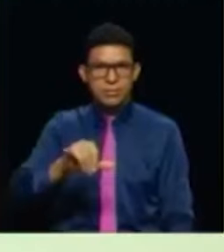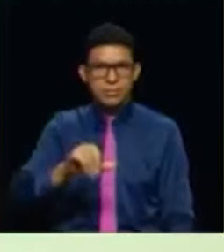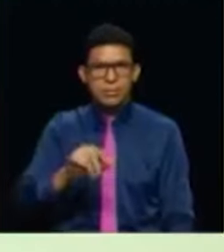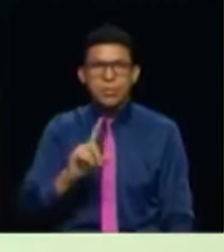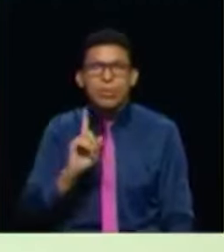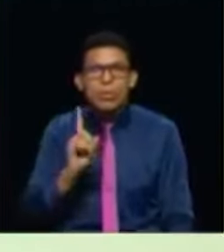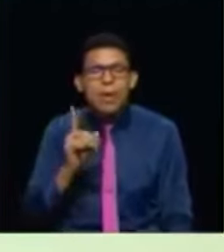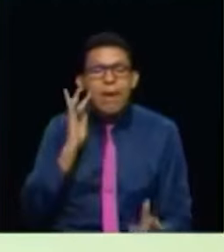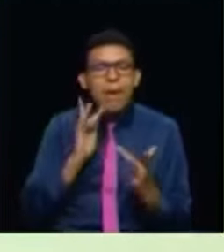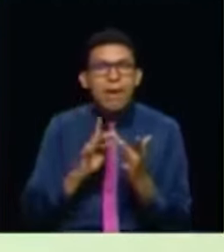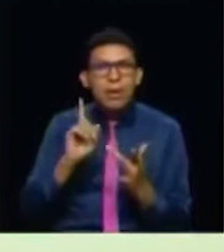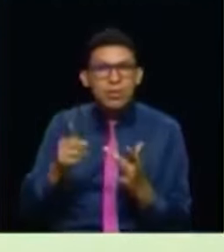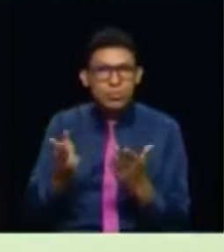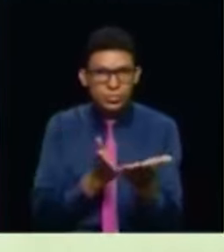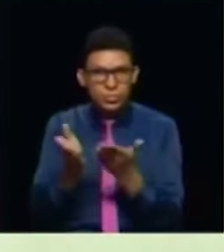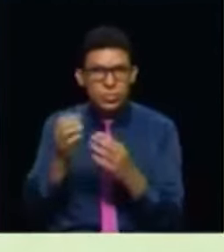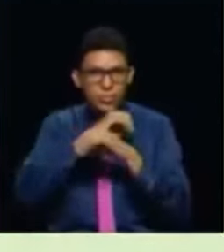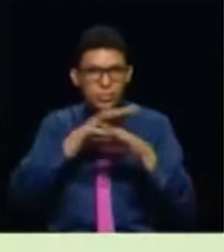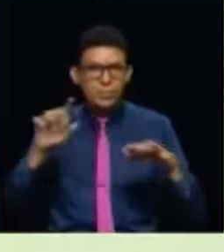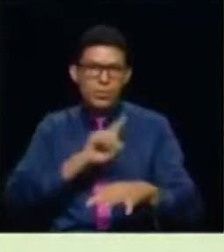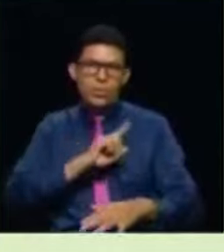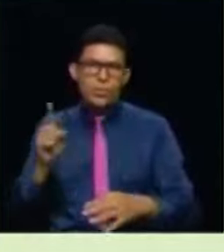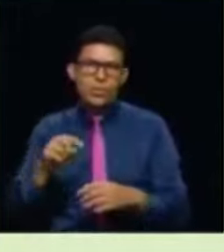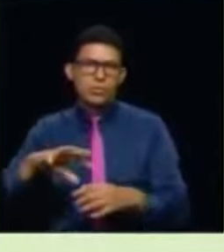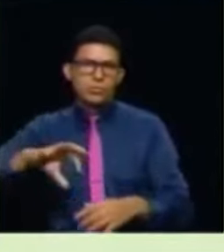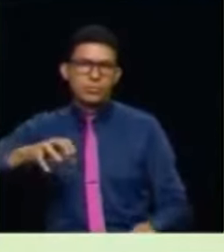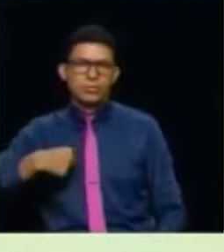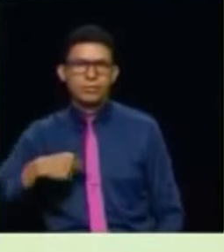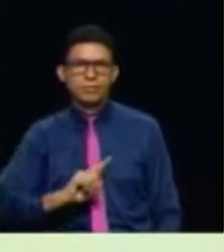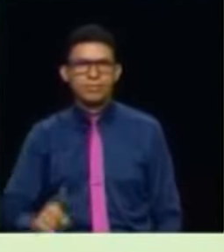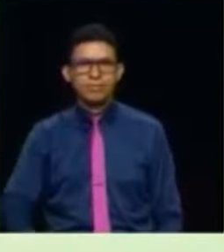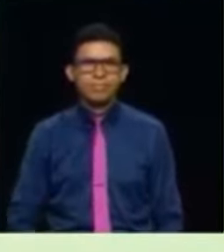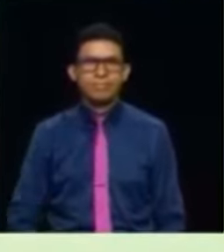que tengan que ver con los servicios públicos ni domiciliarios.